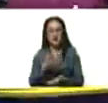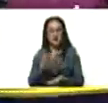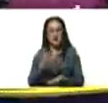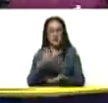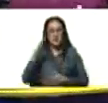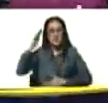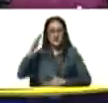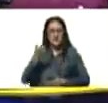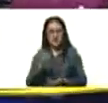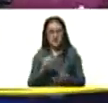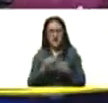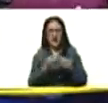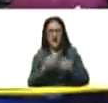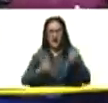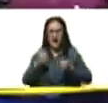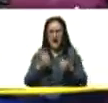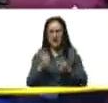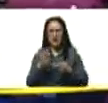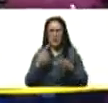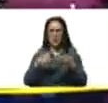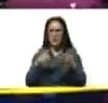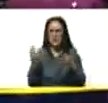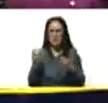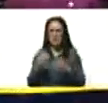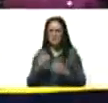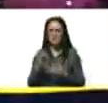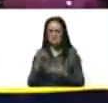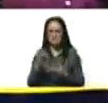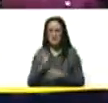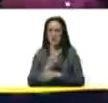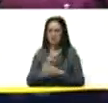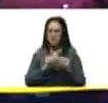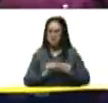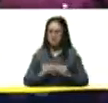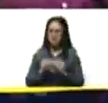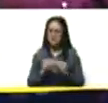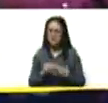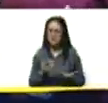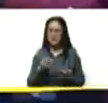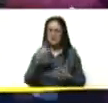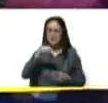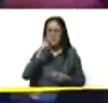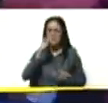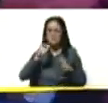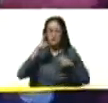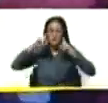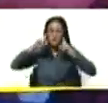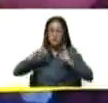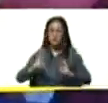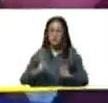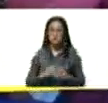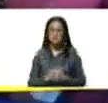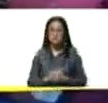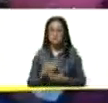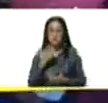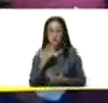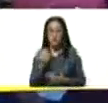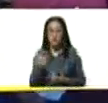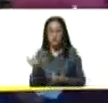Carros estos antimotines, etcétera, etcétera. Entonces, tenemos un personal calificado que si lo lográramos